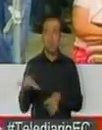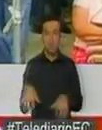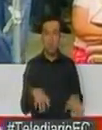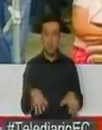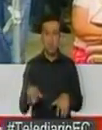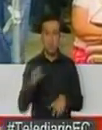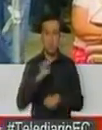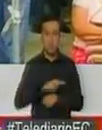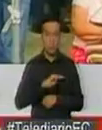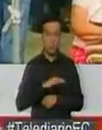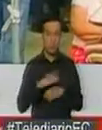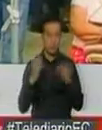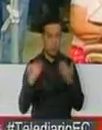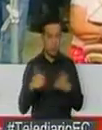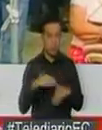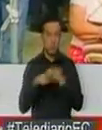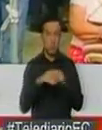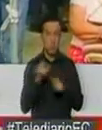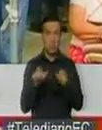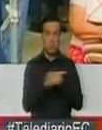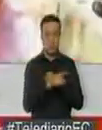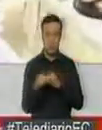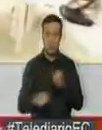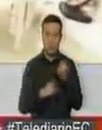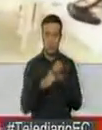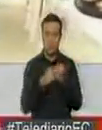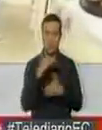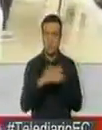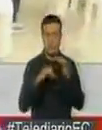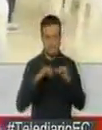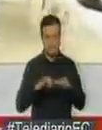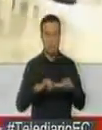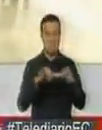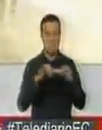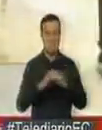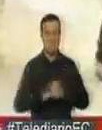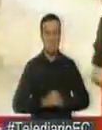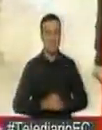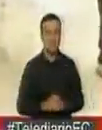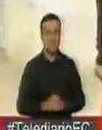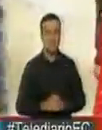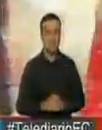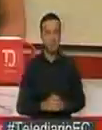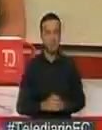municipios para que también ellos apoyen en este proceso. Mariuxi Buenaño, Medios Públicos.